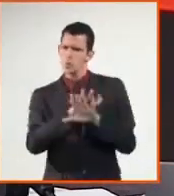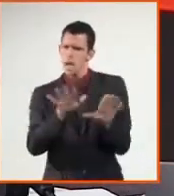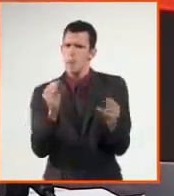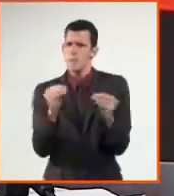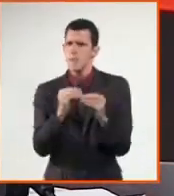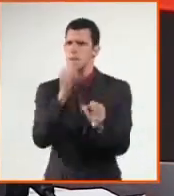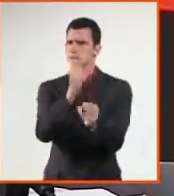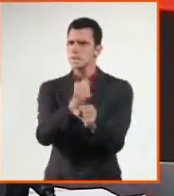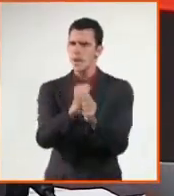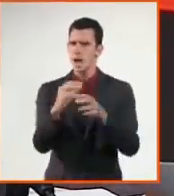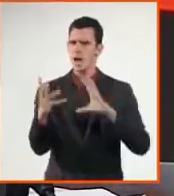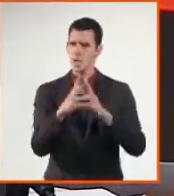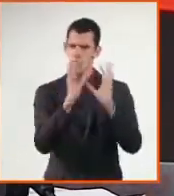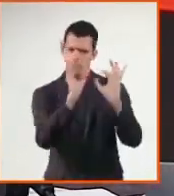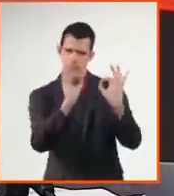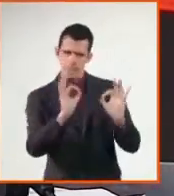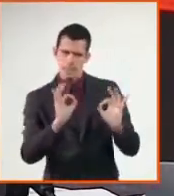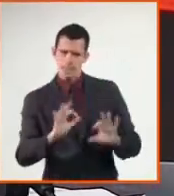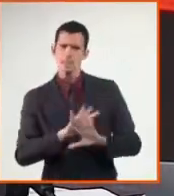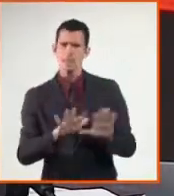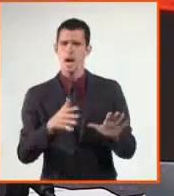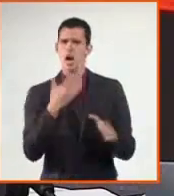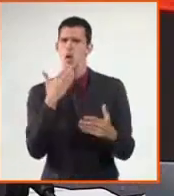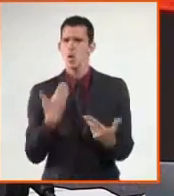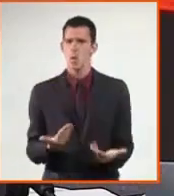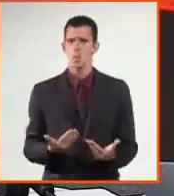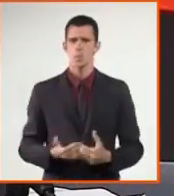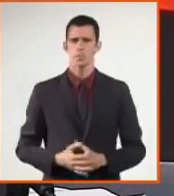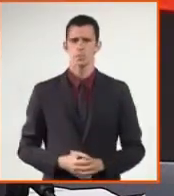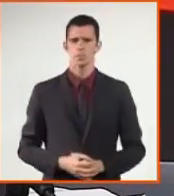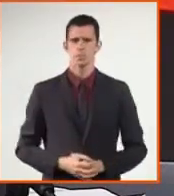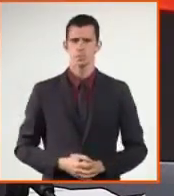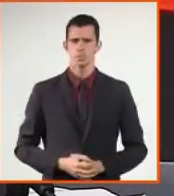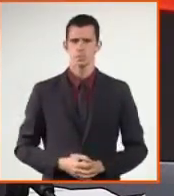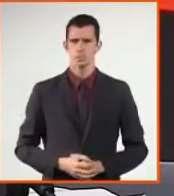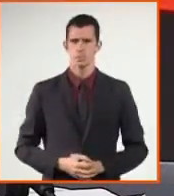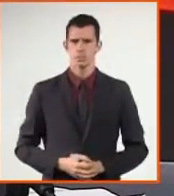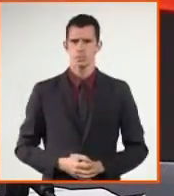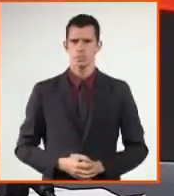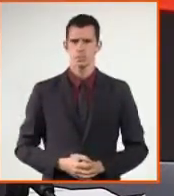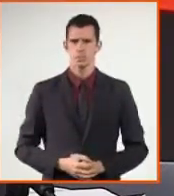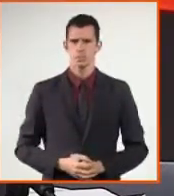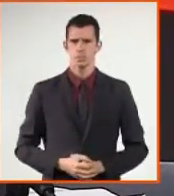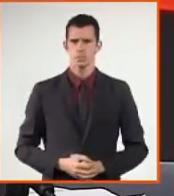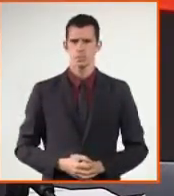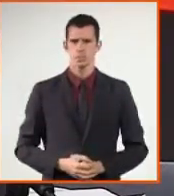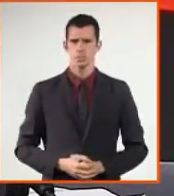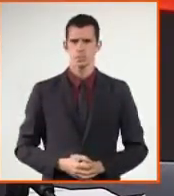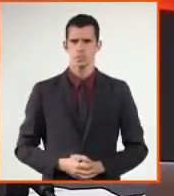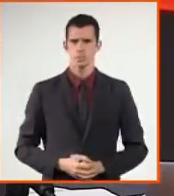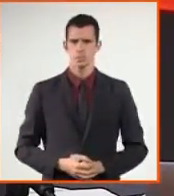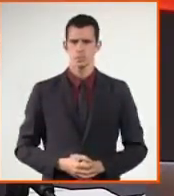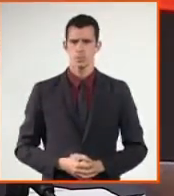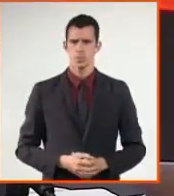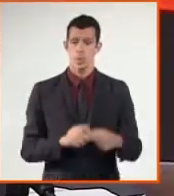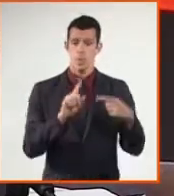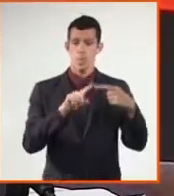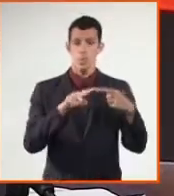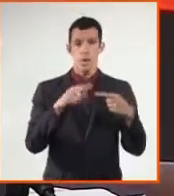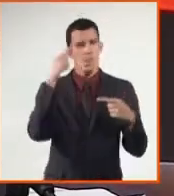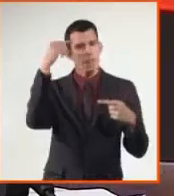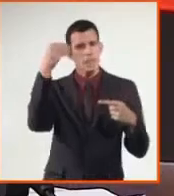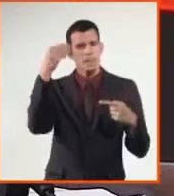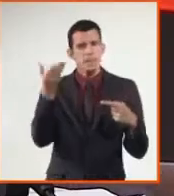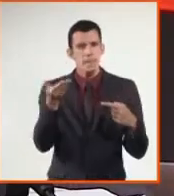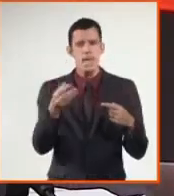y ya implementando están asociadas sobre todo en primer lugar a los justos de los consumos de electricidad para todos los actores de la economía